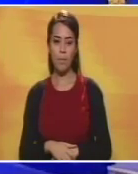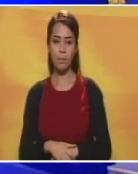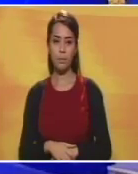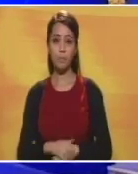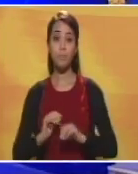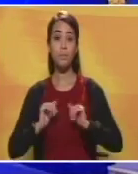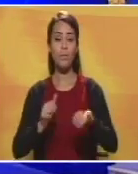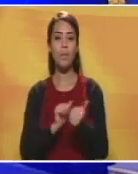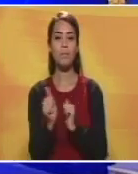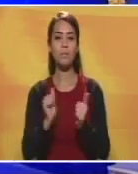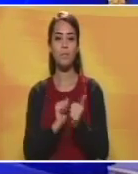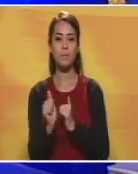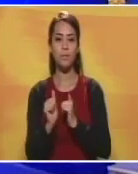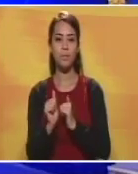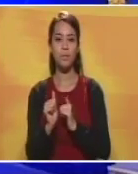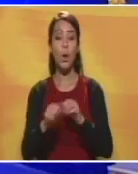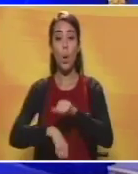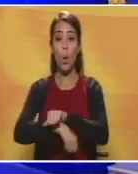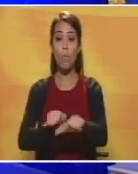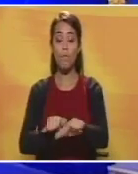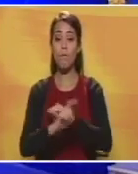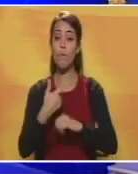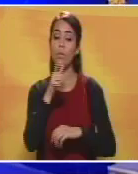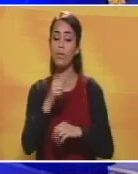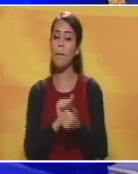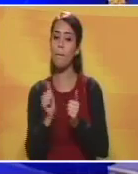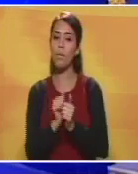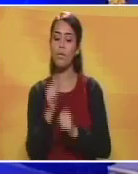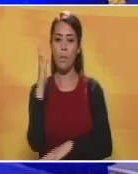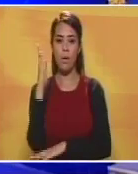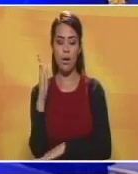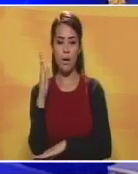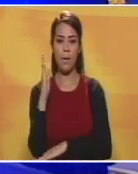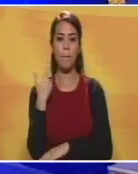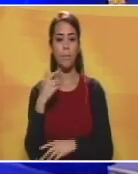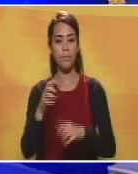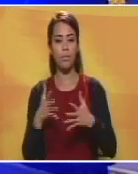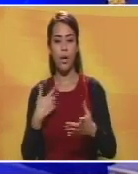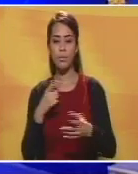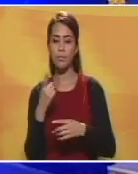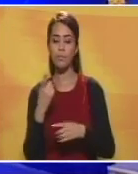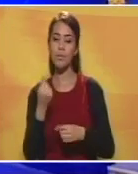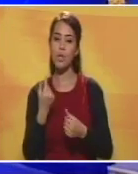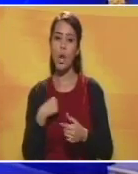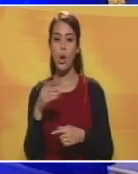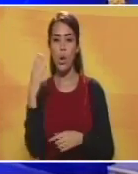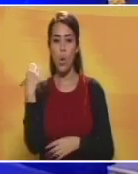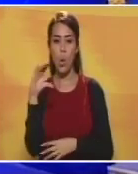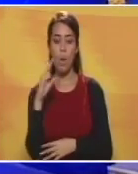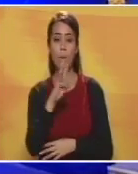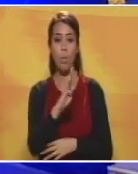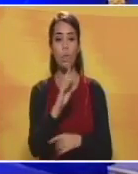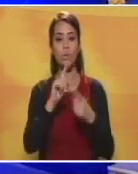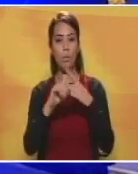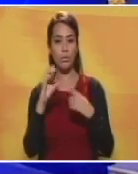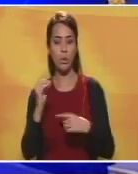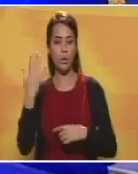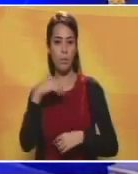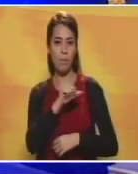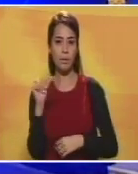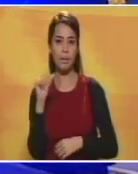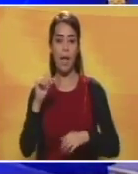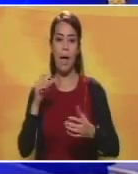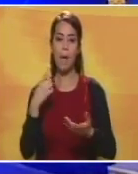Amigas y amigos, comenzamos los deportes con fútbol porque el Deportivo Lara se desquitó de Millonarios de Colombia tras la caída 4-0 la semana pasada en